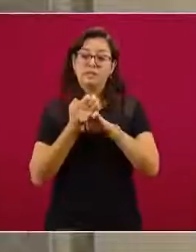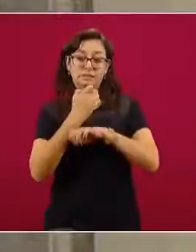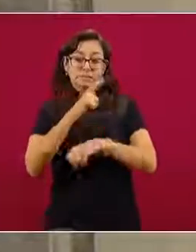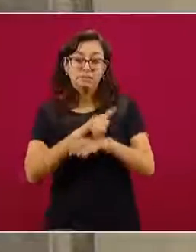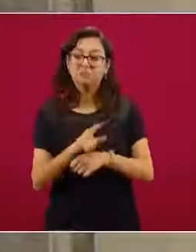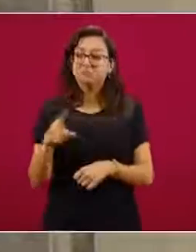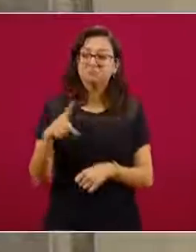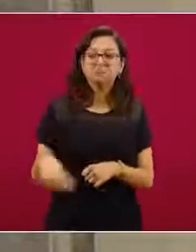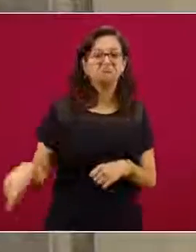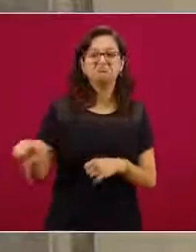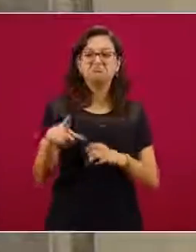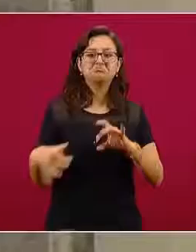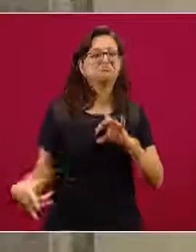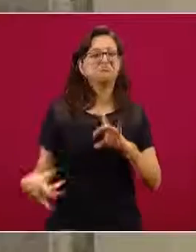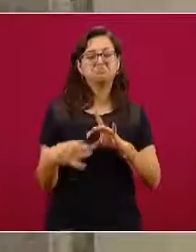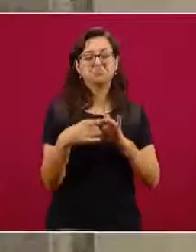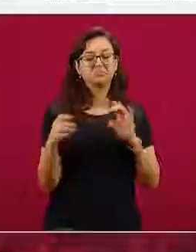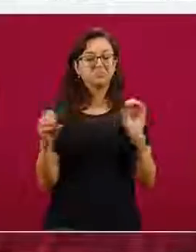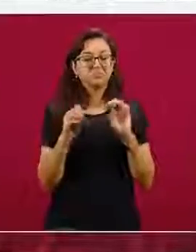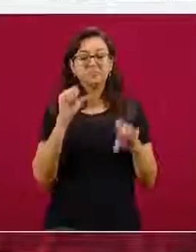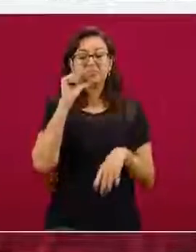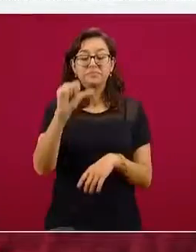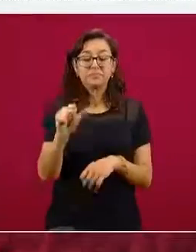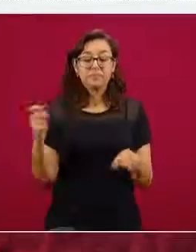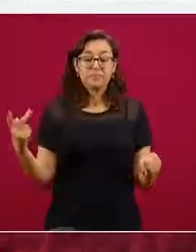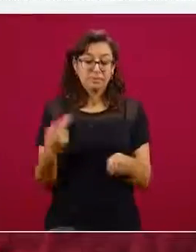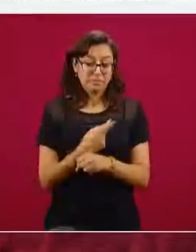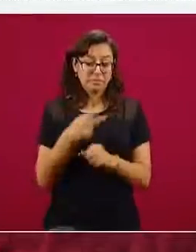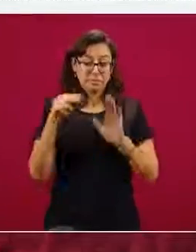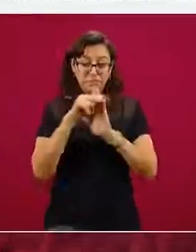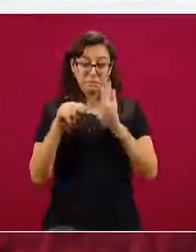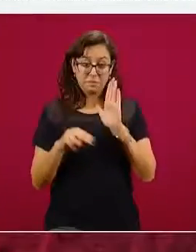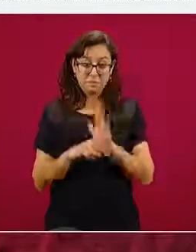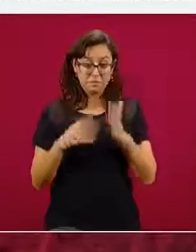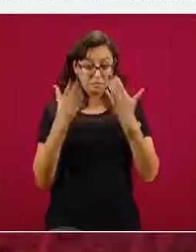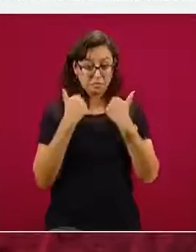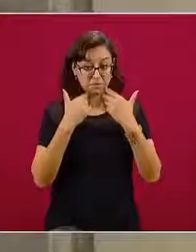temas. Entonces, un asentamiento irregular, al no cumplir con estas normas,